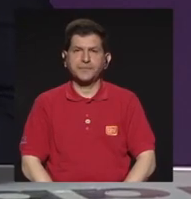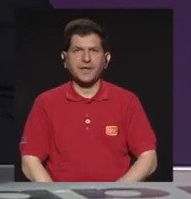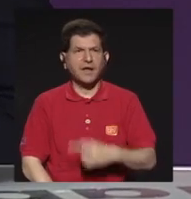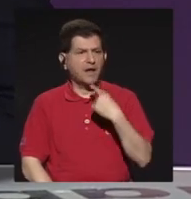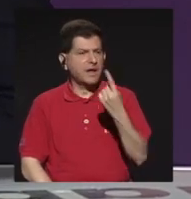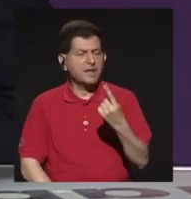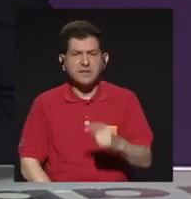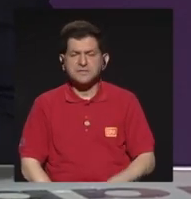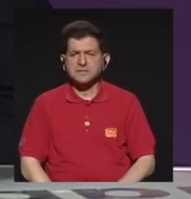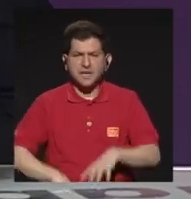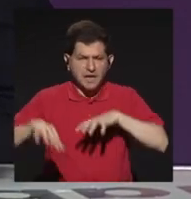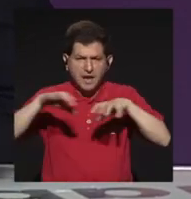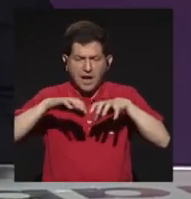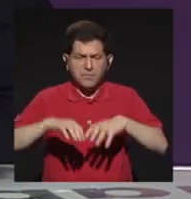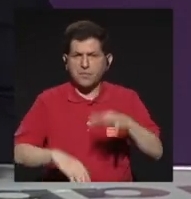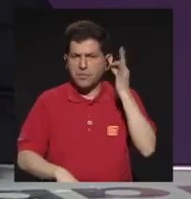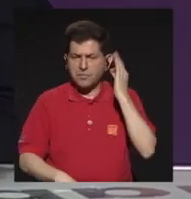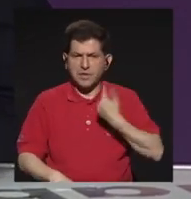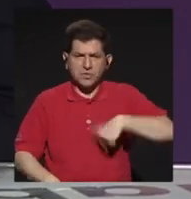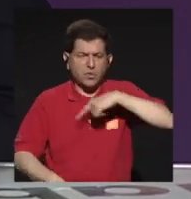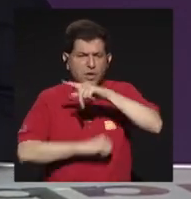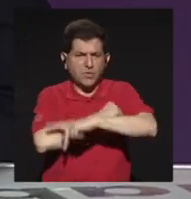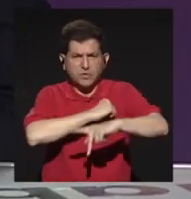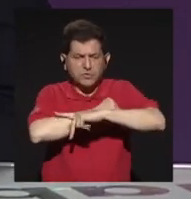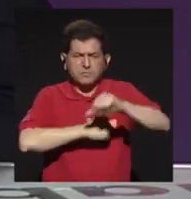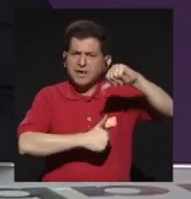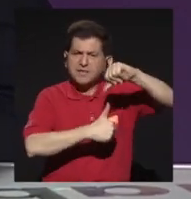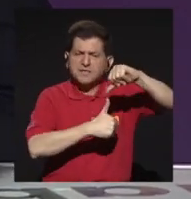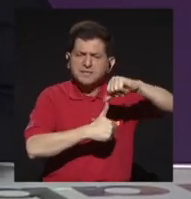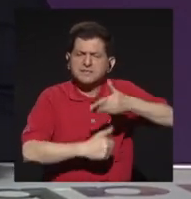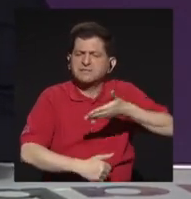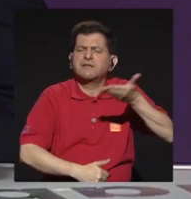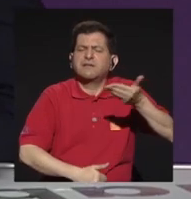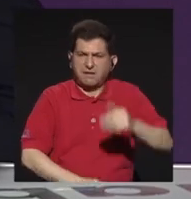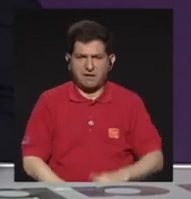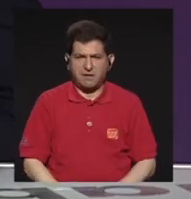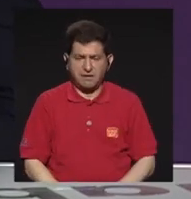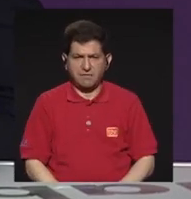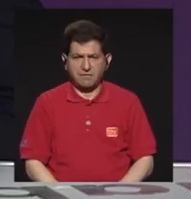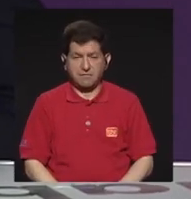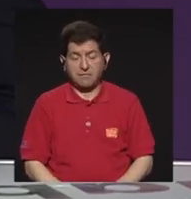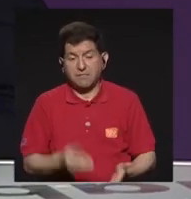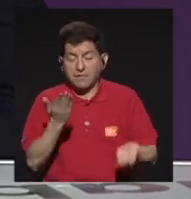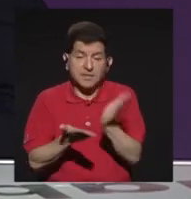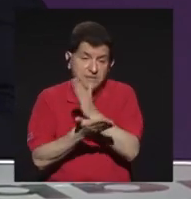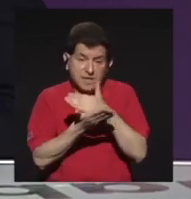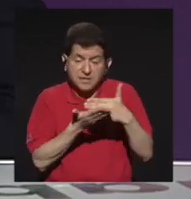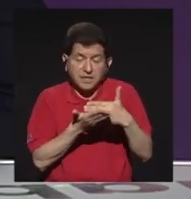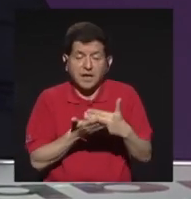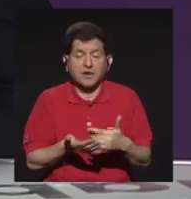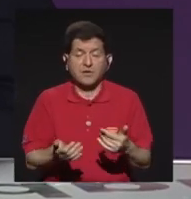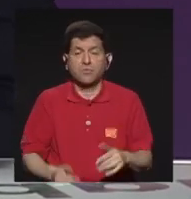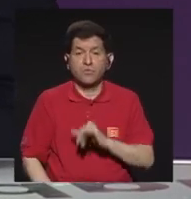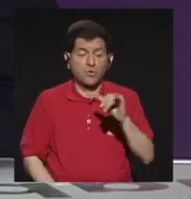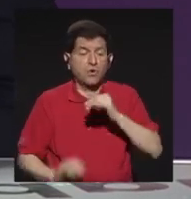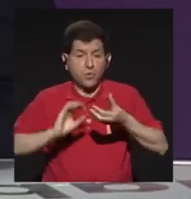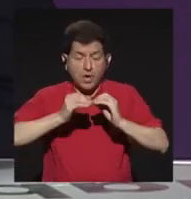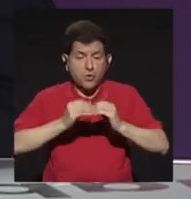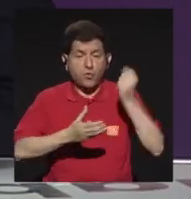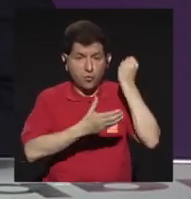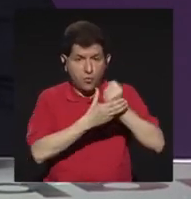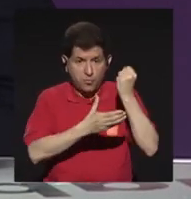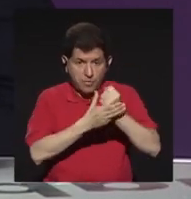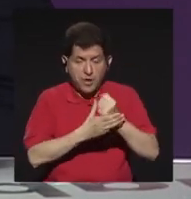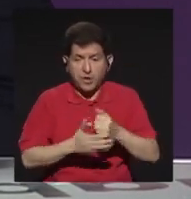dirías a un movimiento de mujeres en nuestros países de centroamérica en algunos donde hay casi tantos homicidios